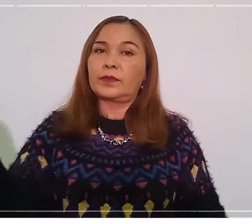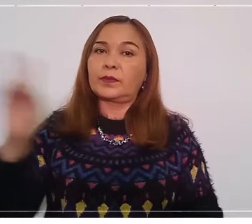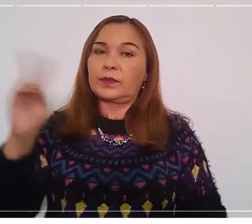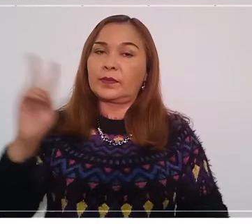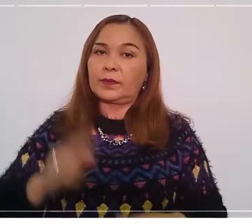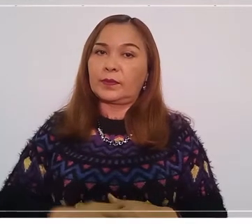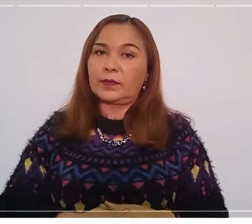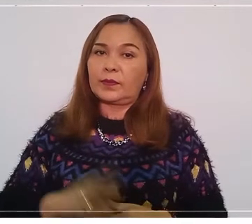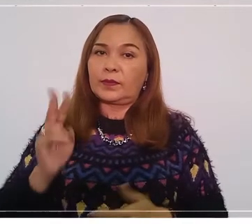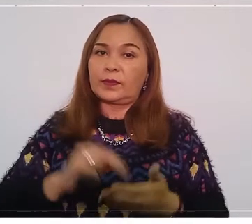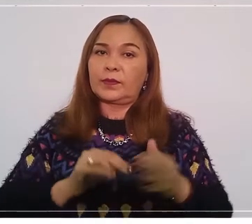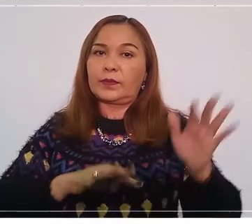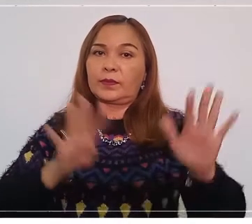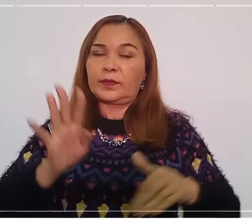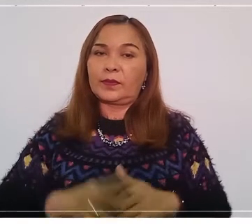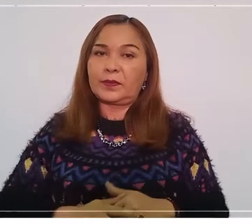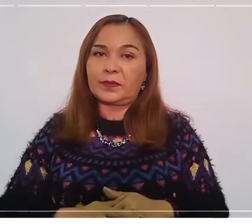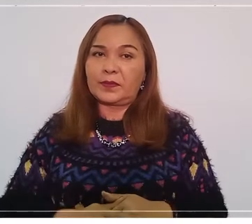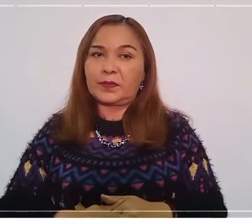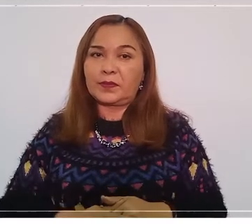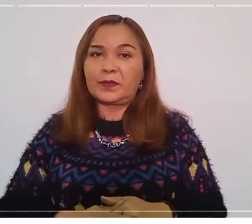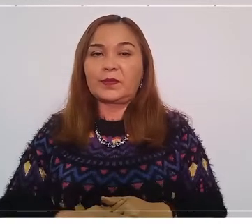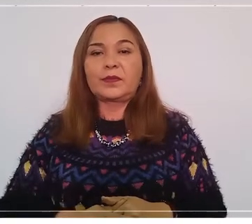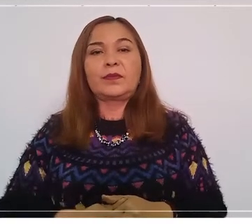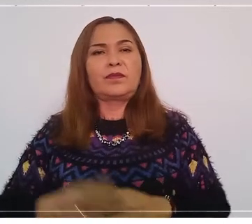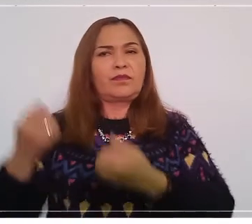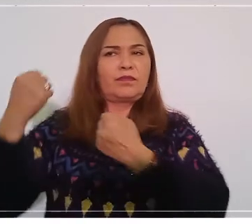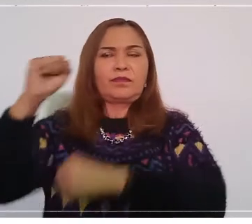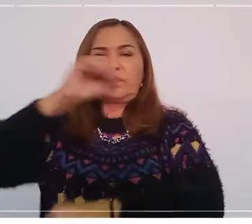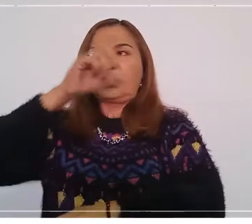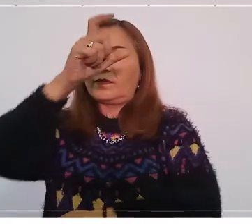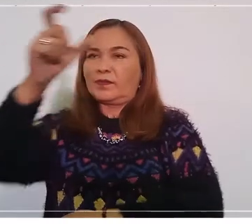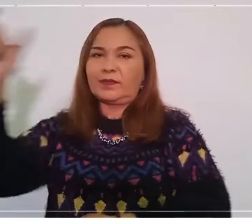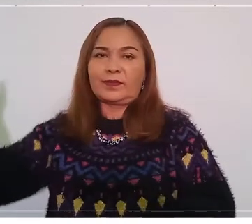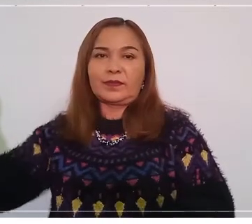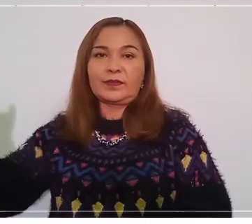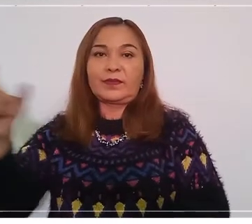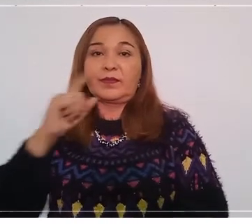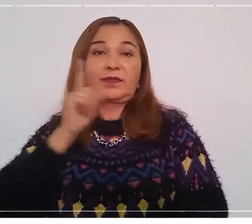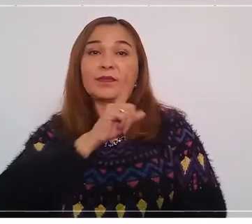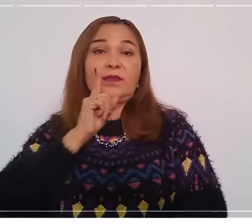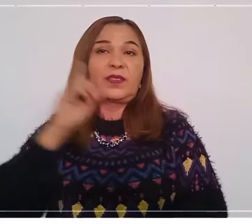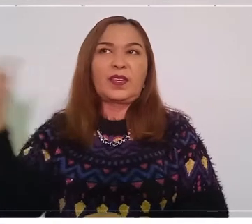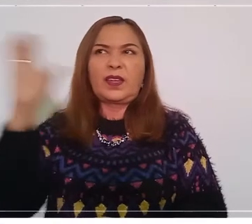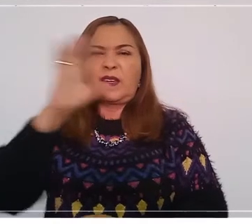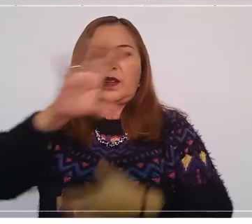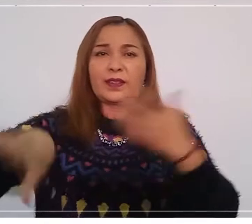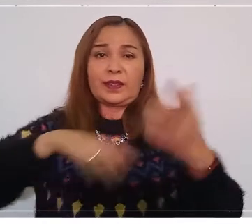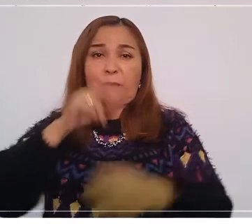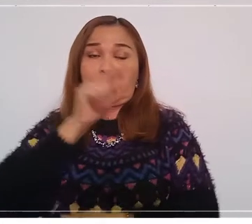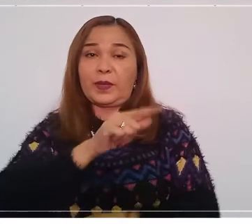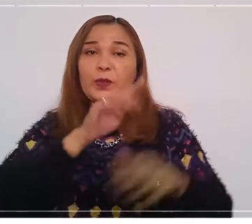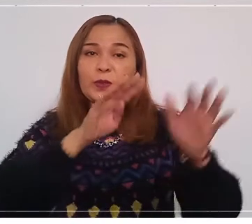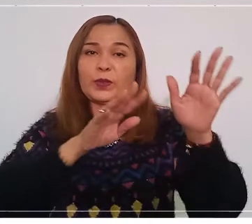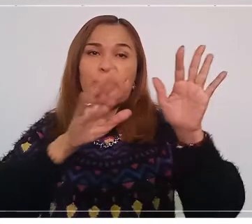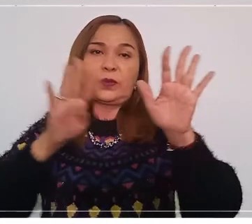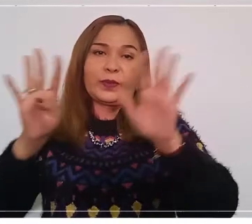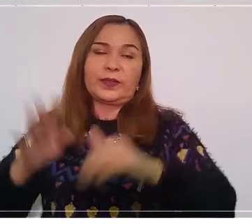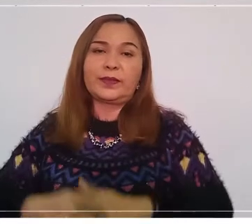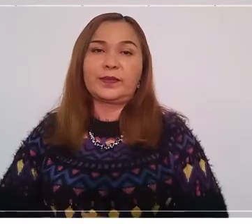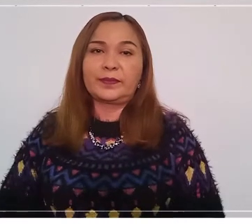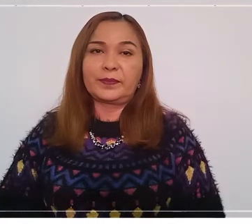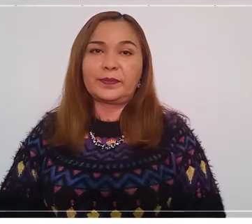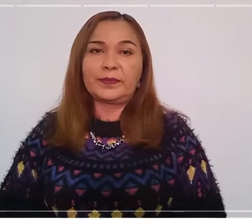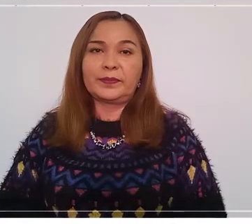venezuela 2019 rebelión popular el caracazo 1989